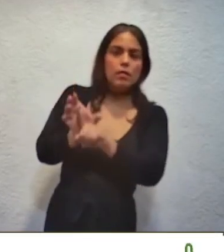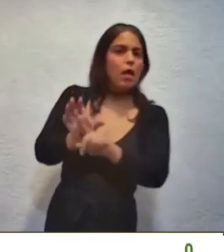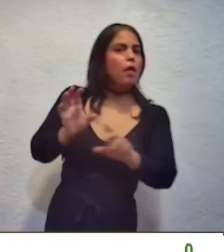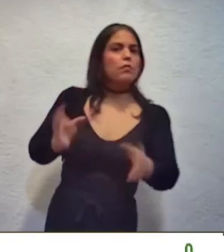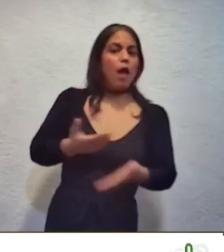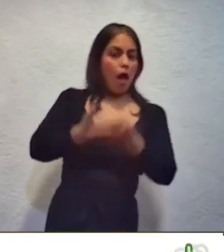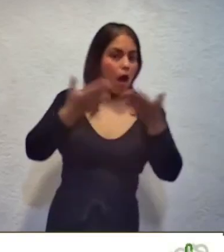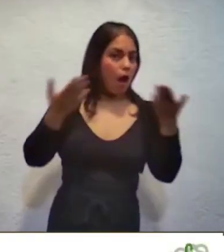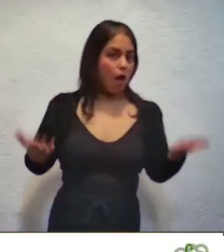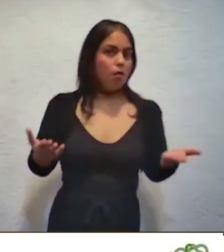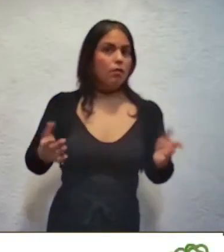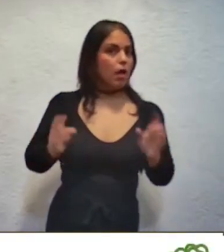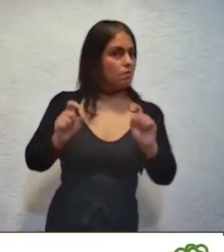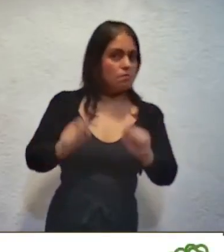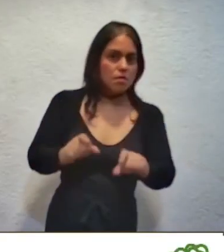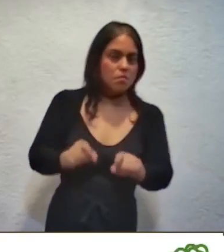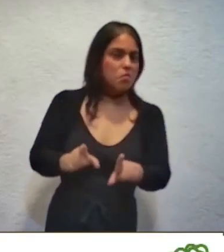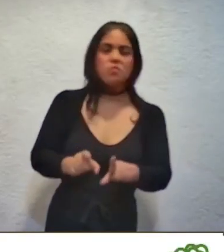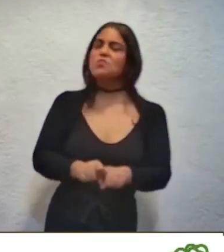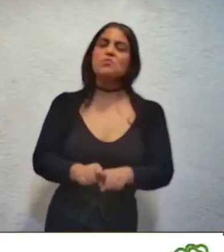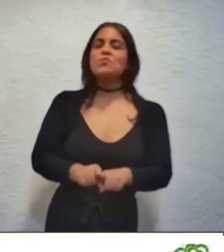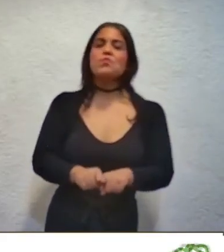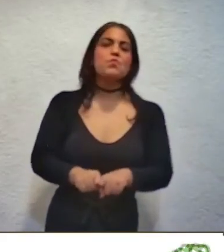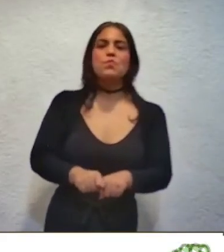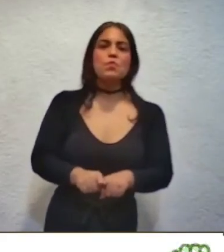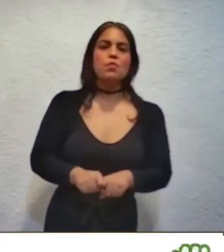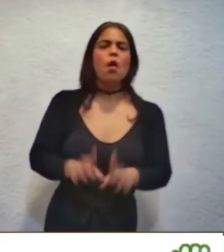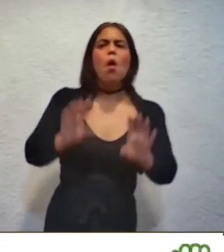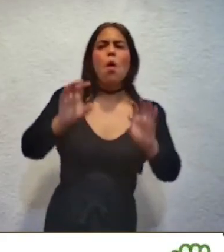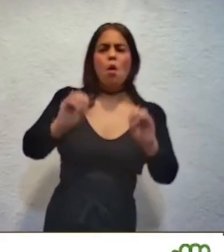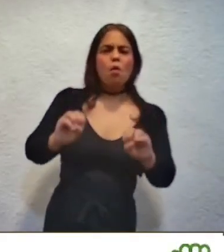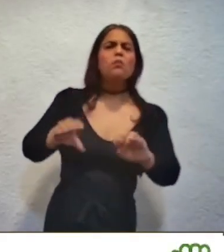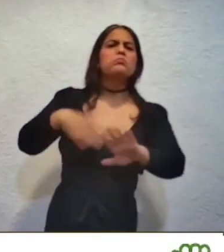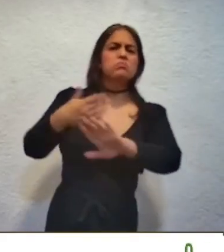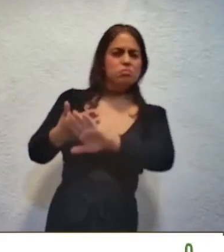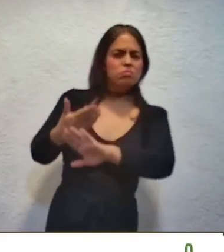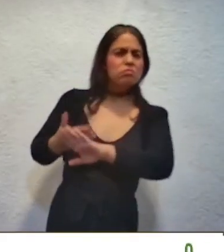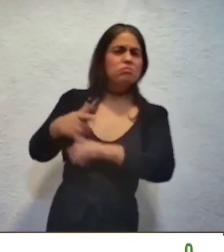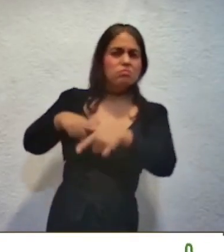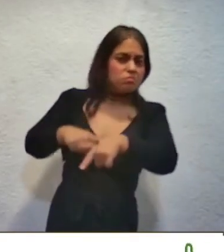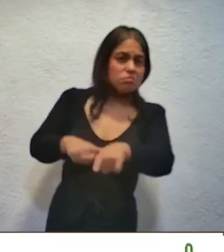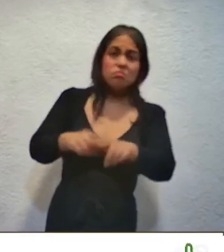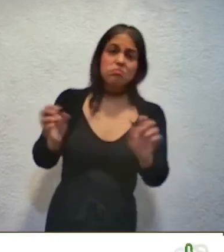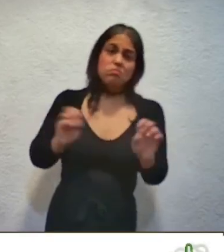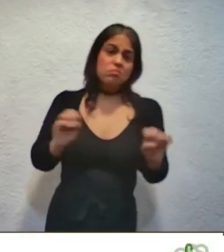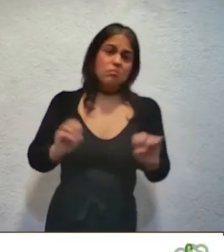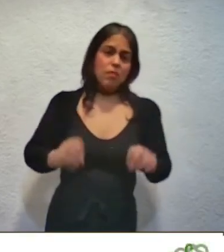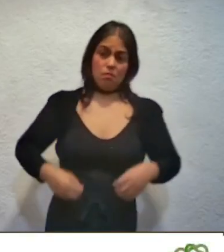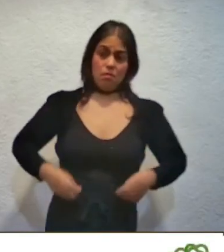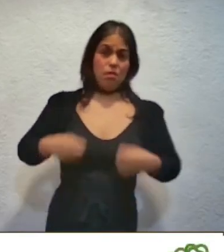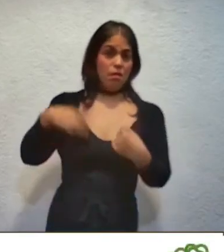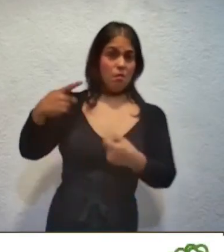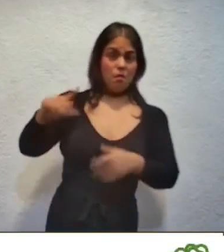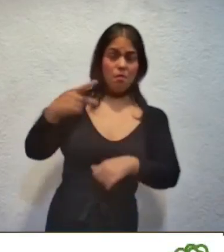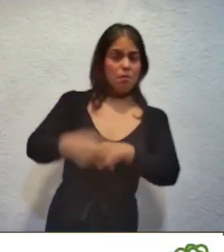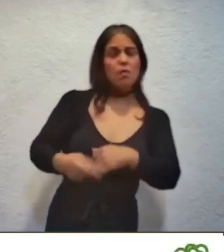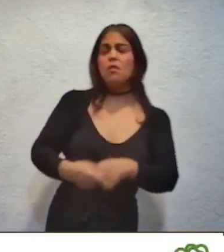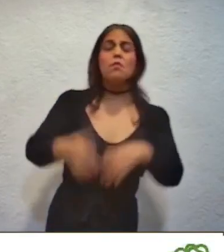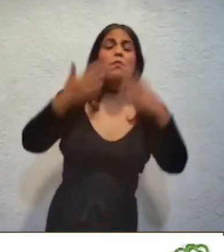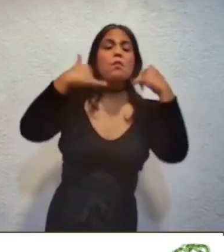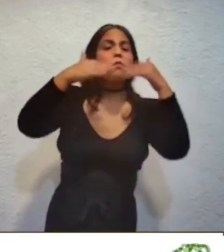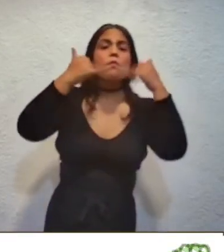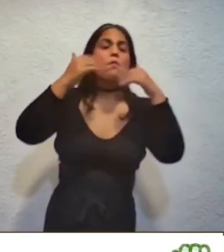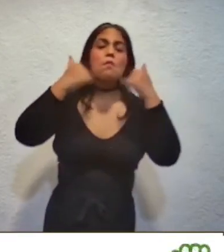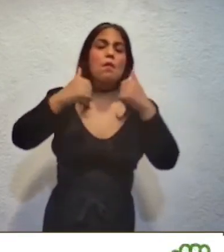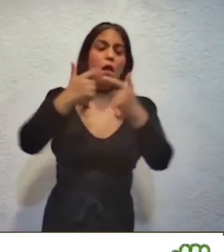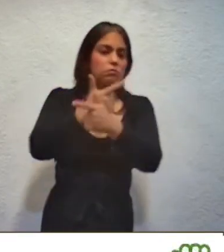subsistir y hasta la fecha no ha existido incidente o situación de riesgo que haya puesto en peligro la vida, integridad, libertad o